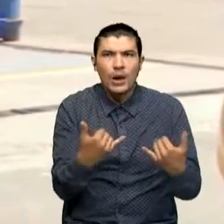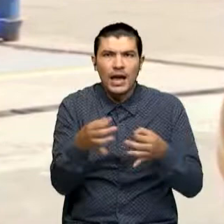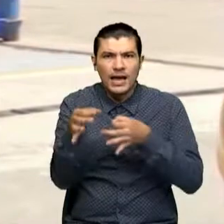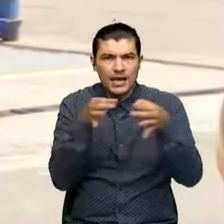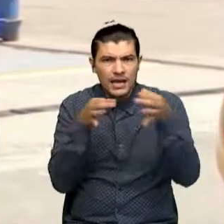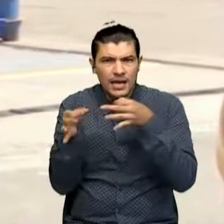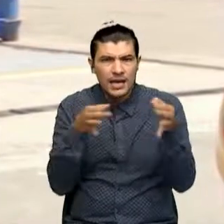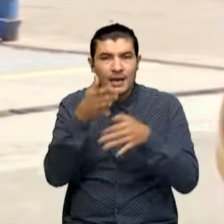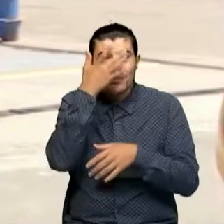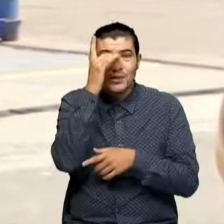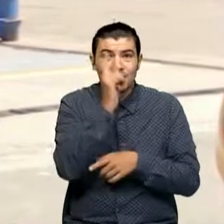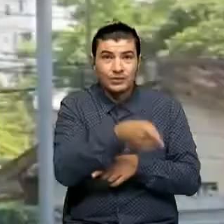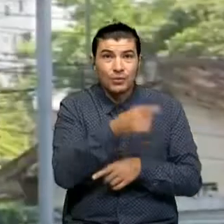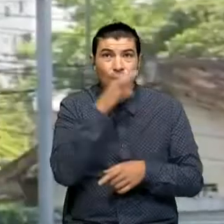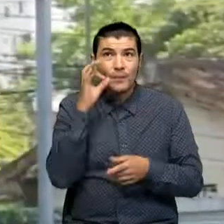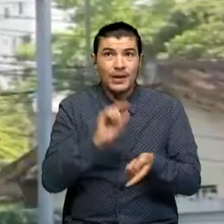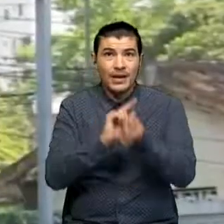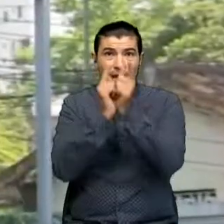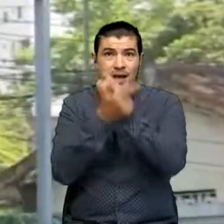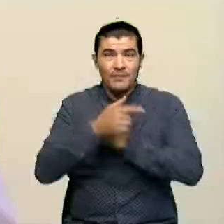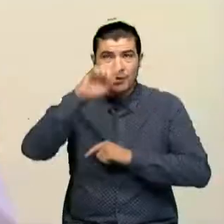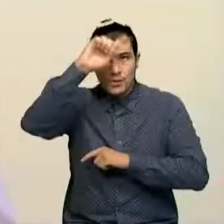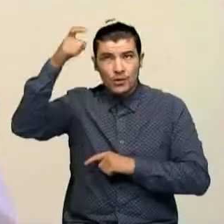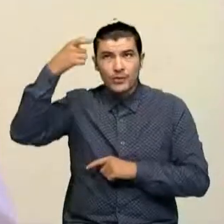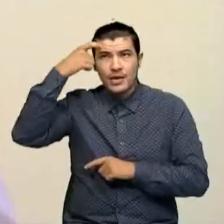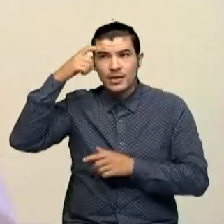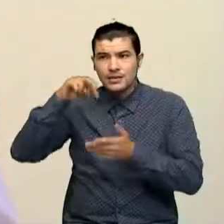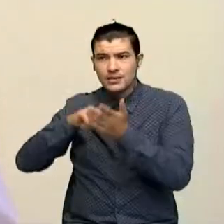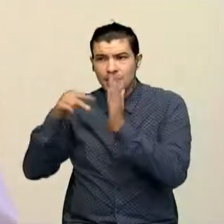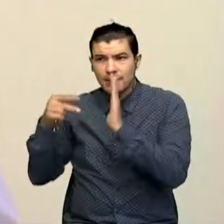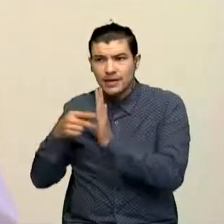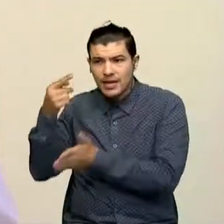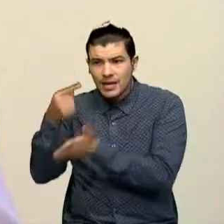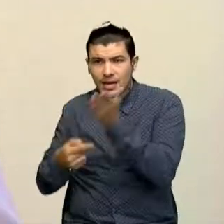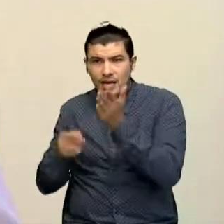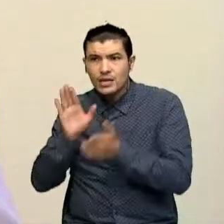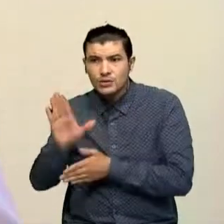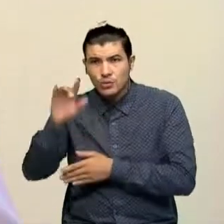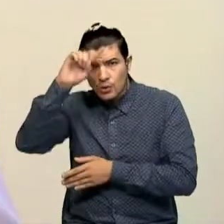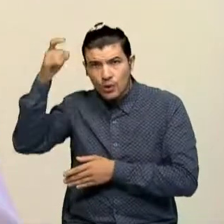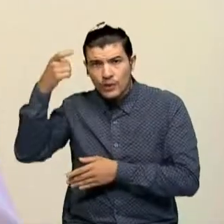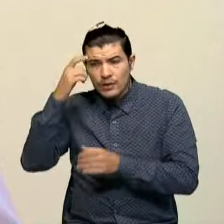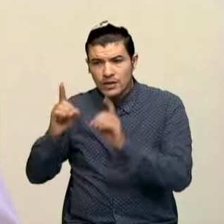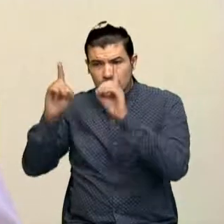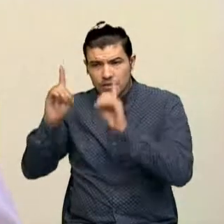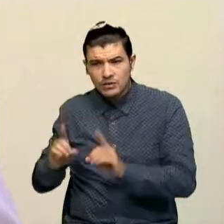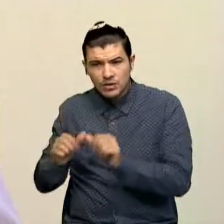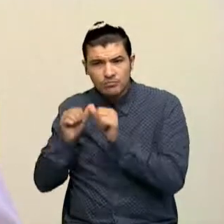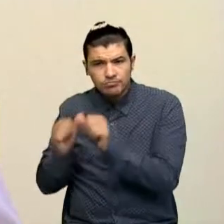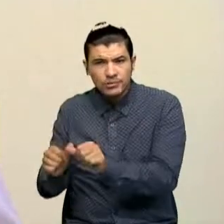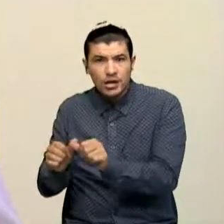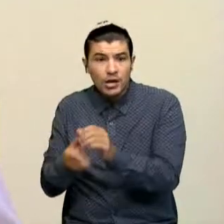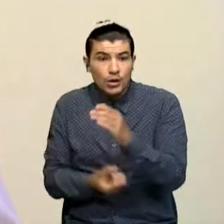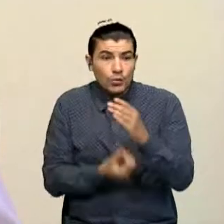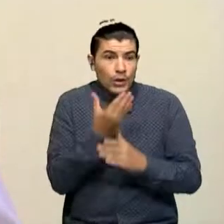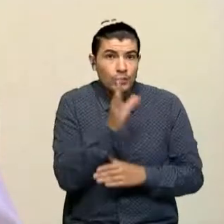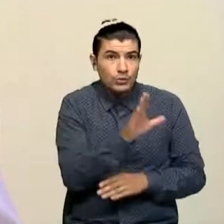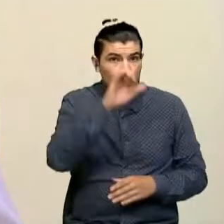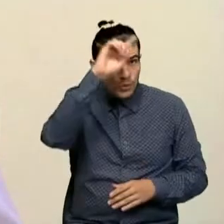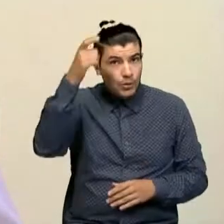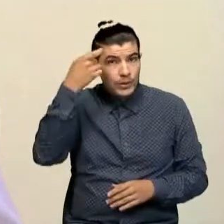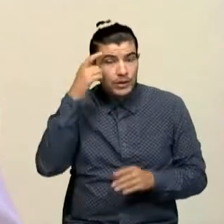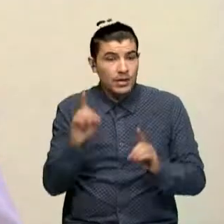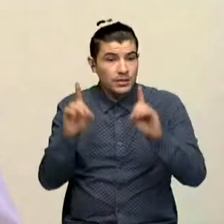en la coyuntura del cambio de gobierno eso significa que el gobierno ha tomado la decisión de congelar los precios yo creo dejando el nuevo gobierno la decisión